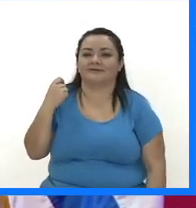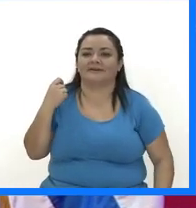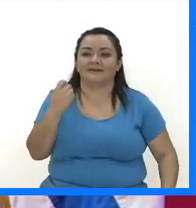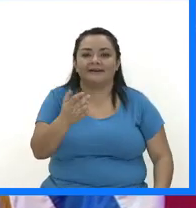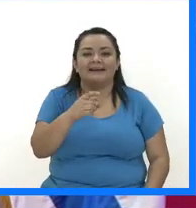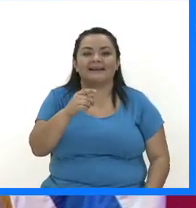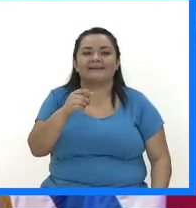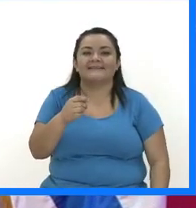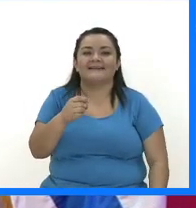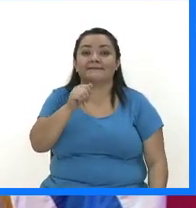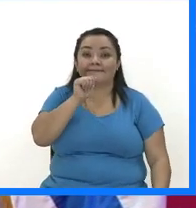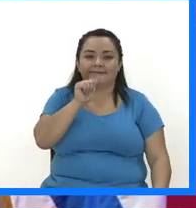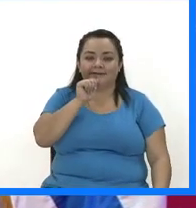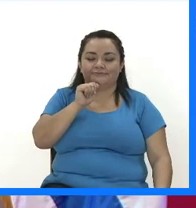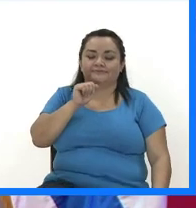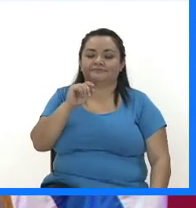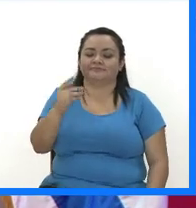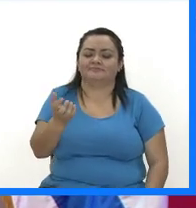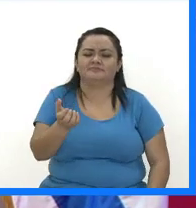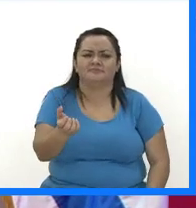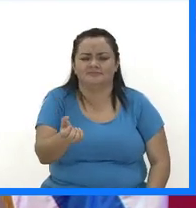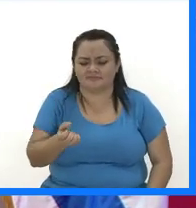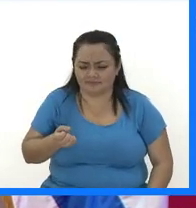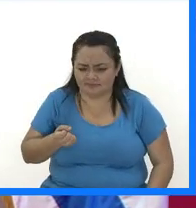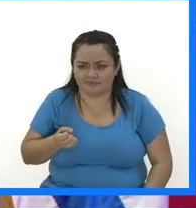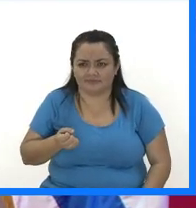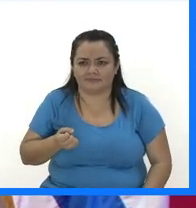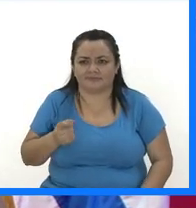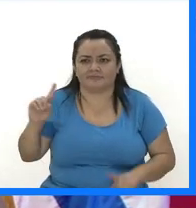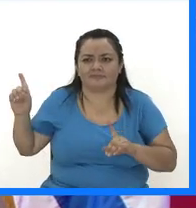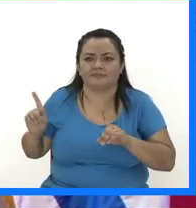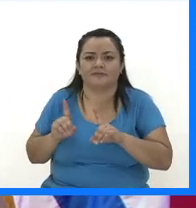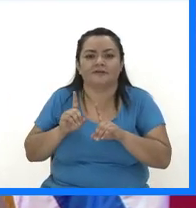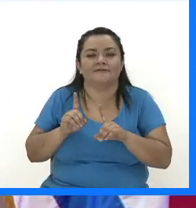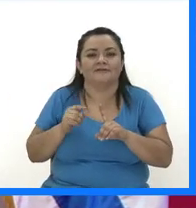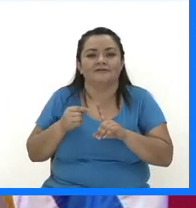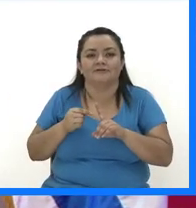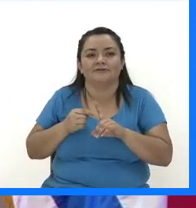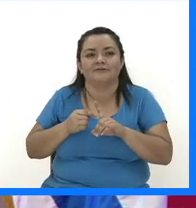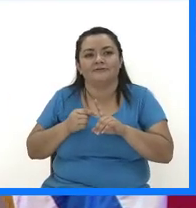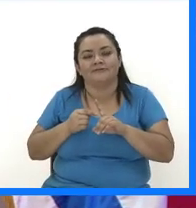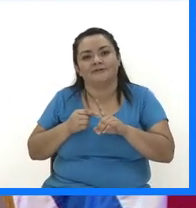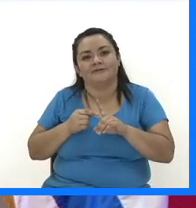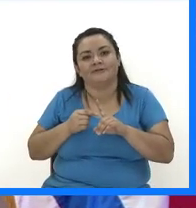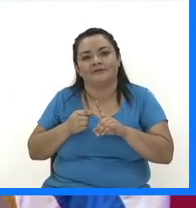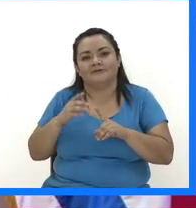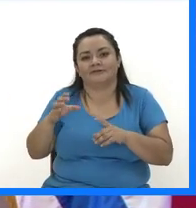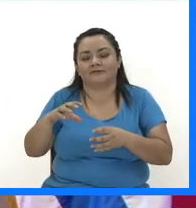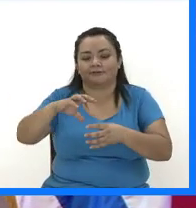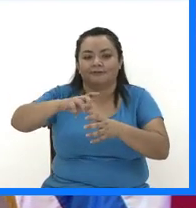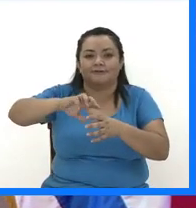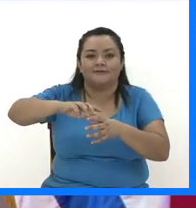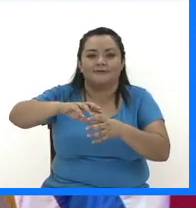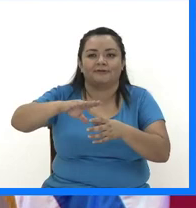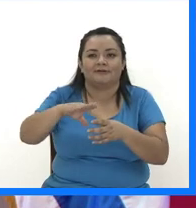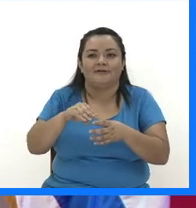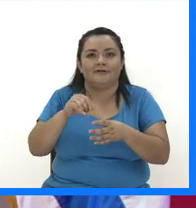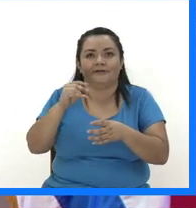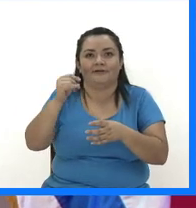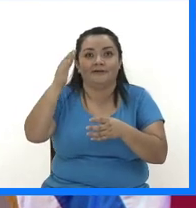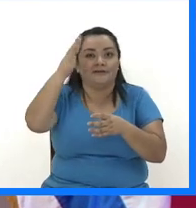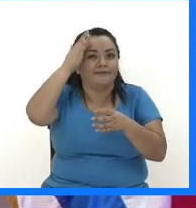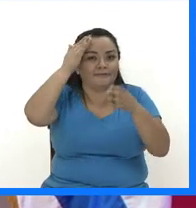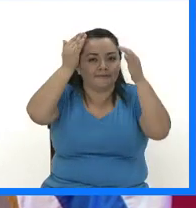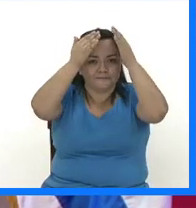gaveta del baño donde yo estoy en oficina y mi asistente me había comprado una una gelatina un fijador